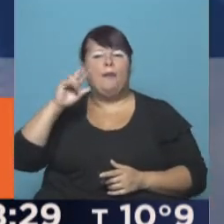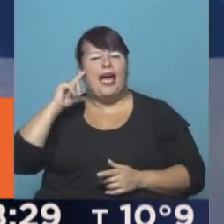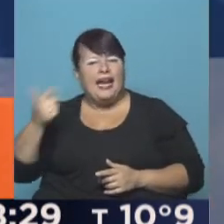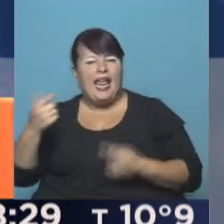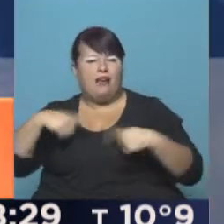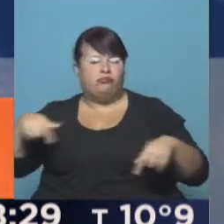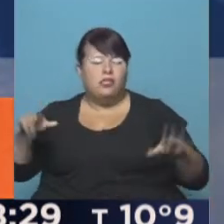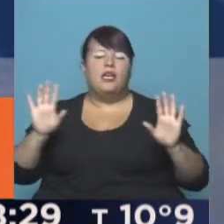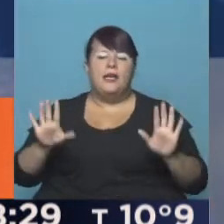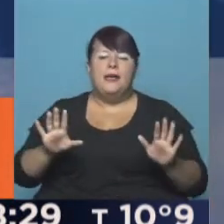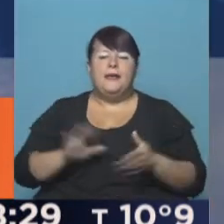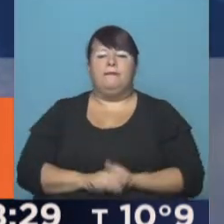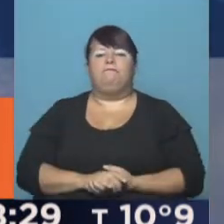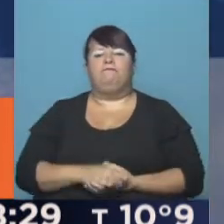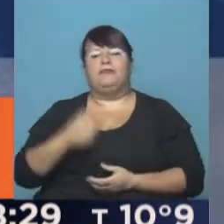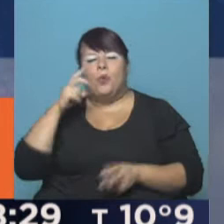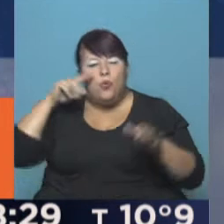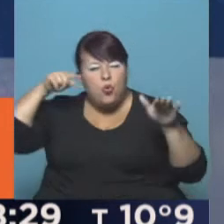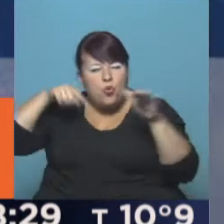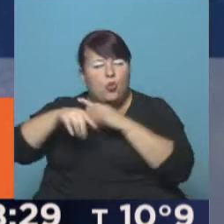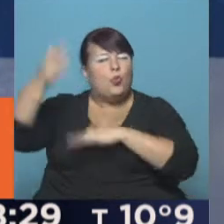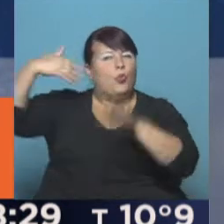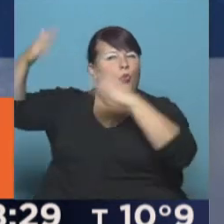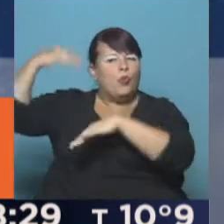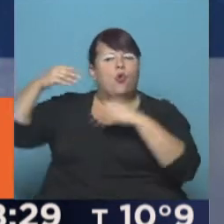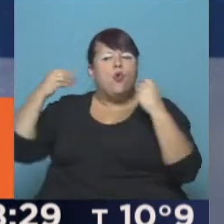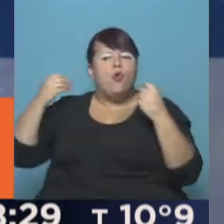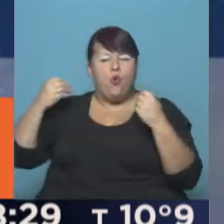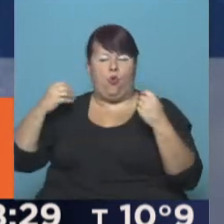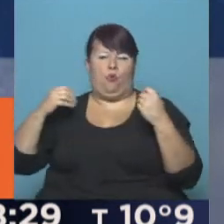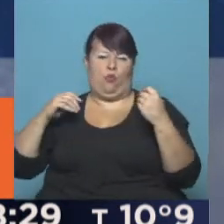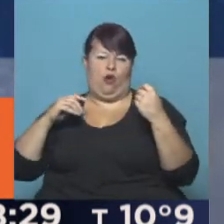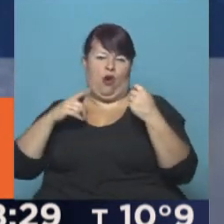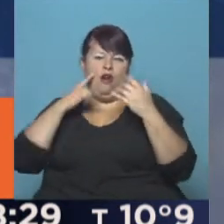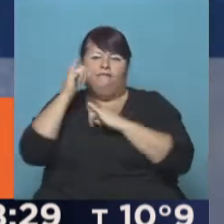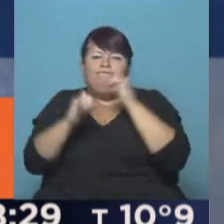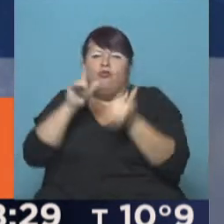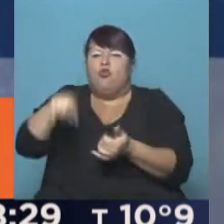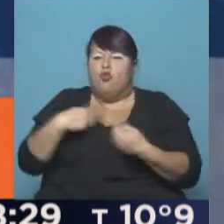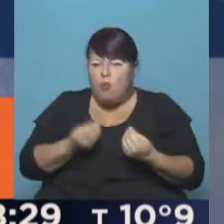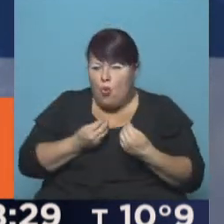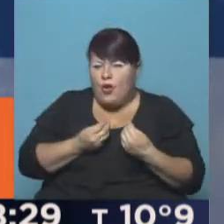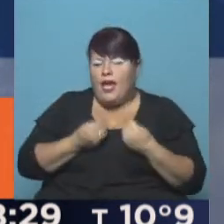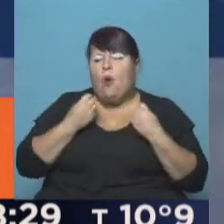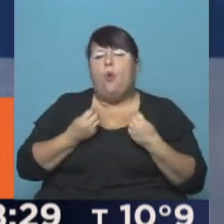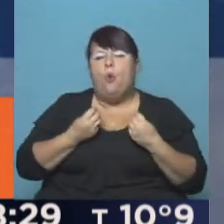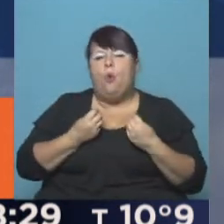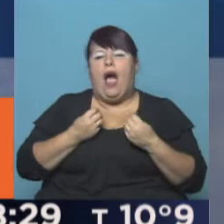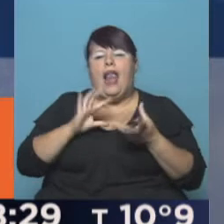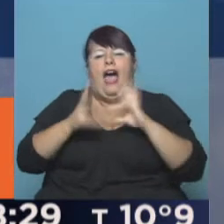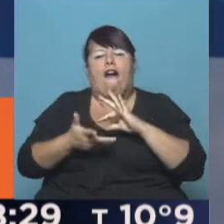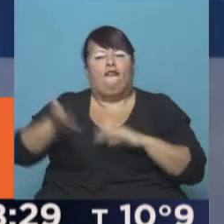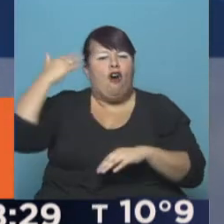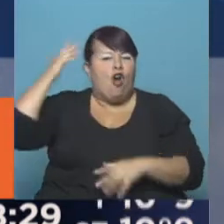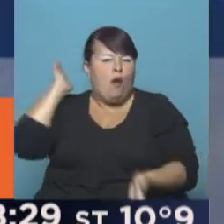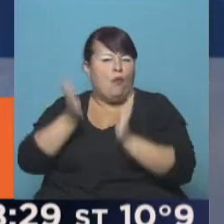contraofensiva montonera. Entonces traté de ir un poco más atrás para buscar una explicación, es decir, a ver cuáles eran los mecanismos